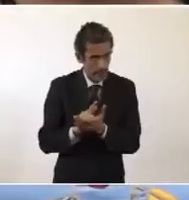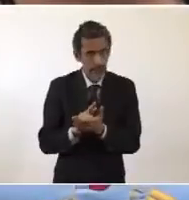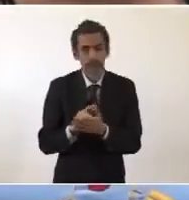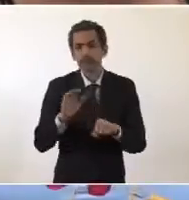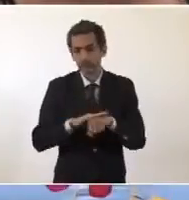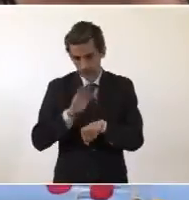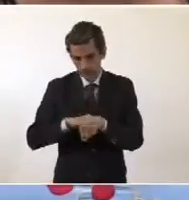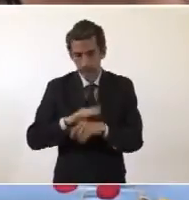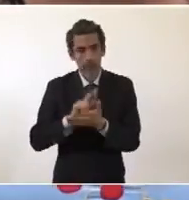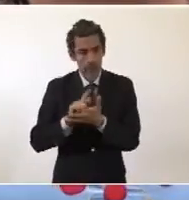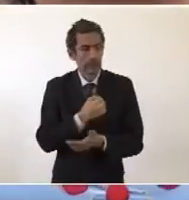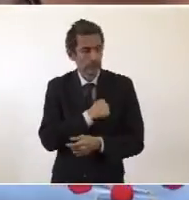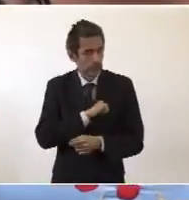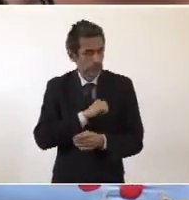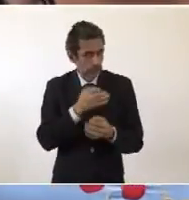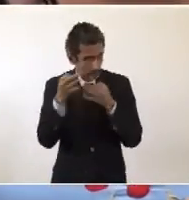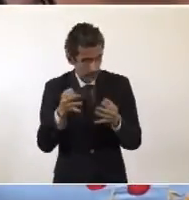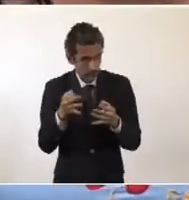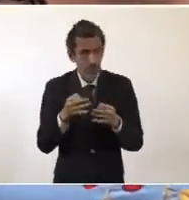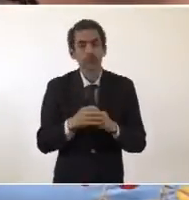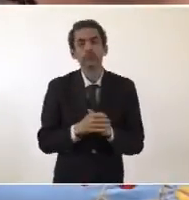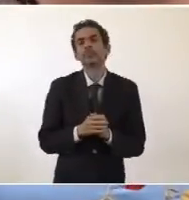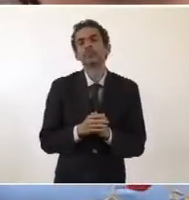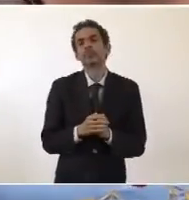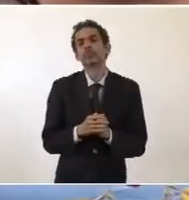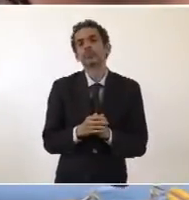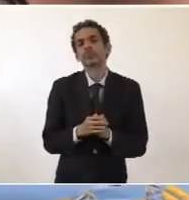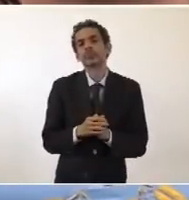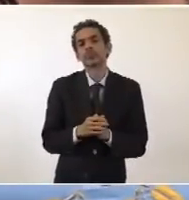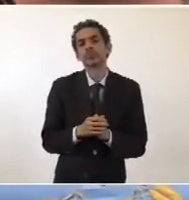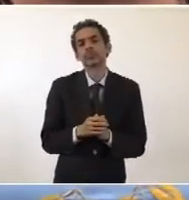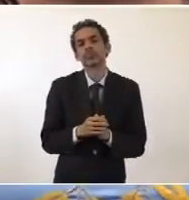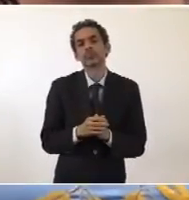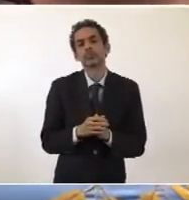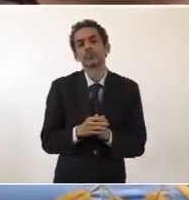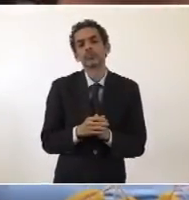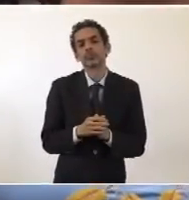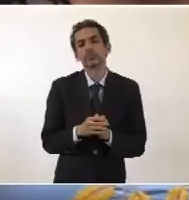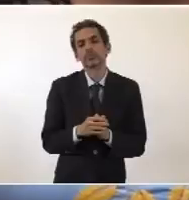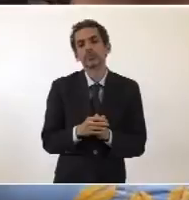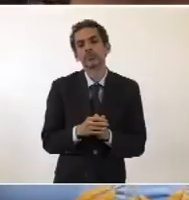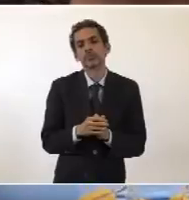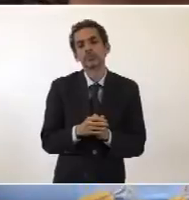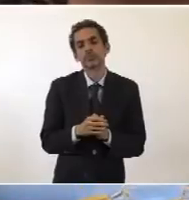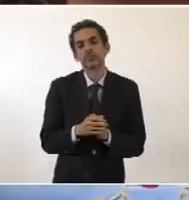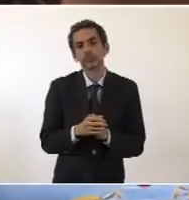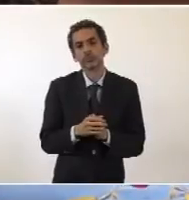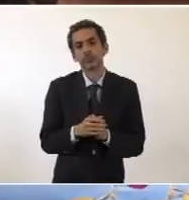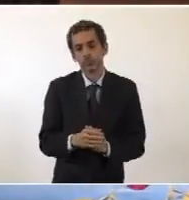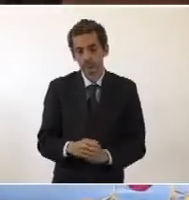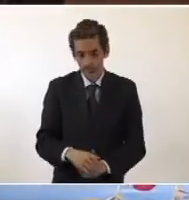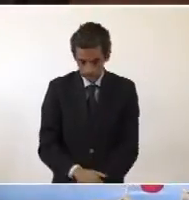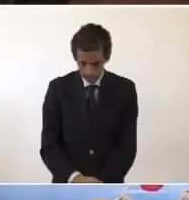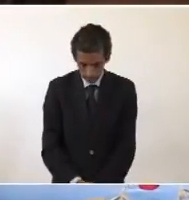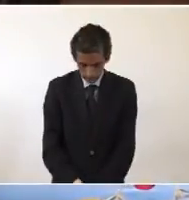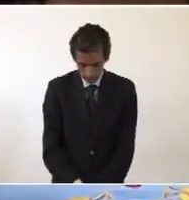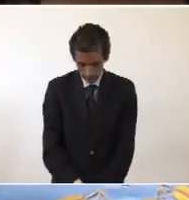la Secretaría de Salud estuvo en coordinación con ellos.